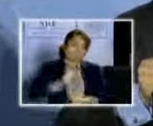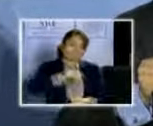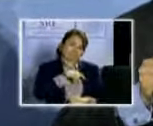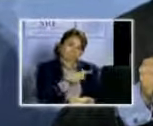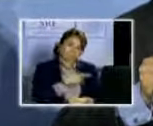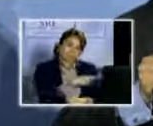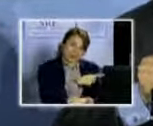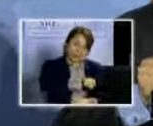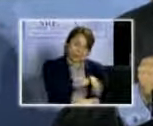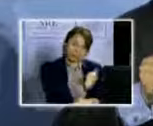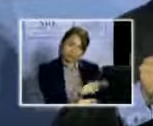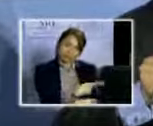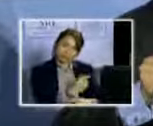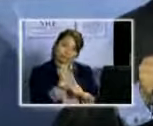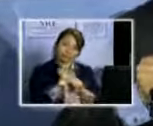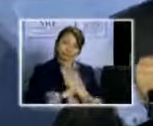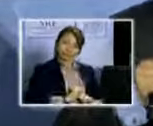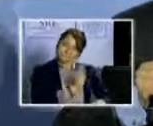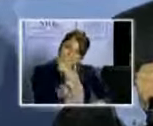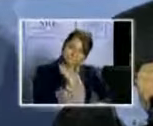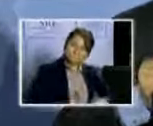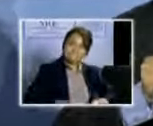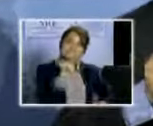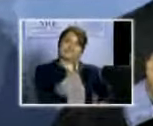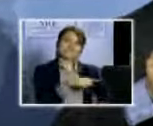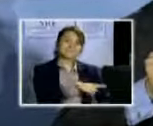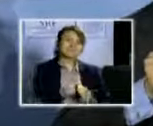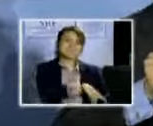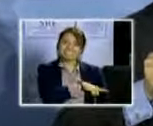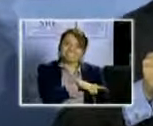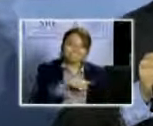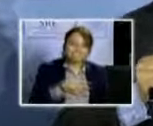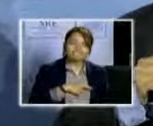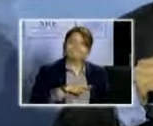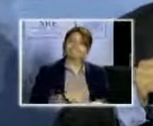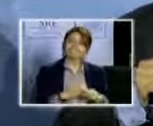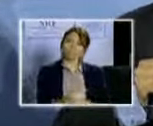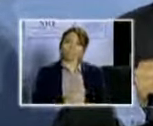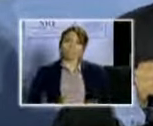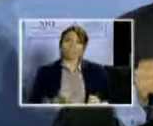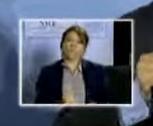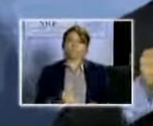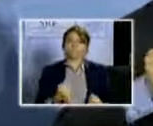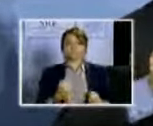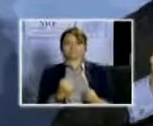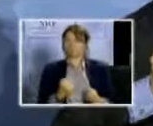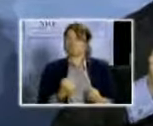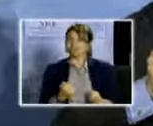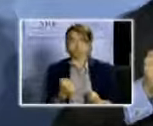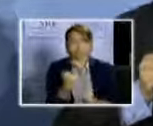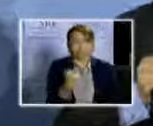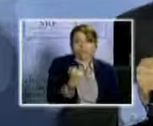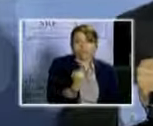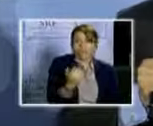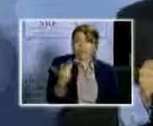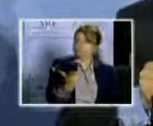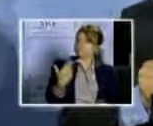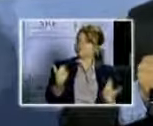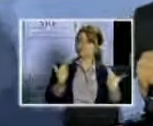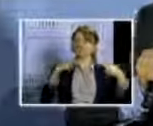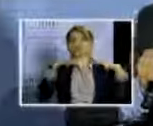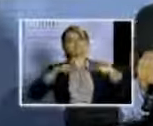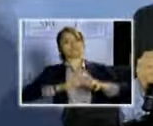que conseguir ser más representativo y más transparente, no necesariamente